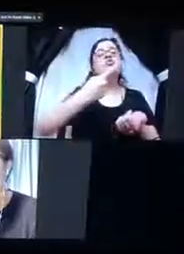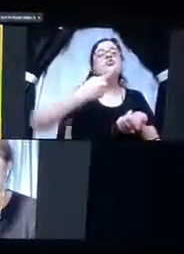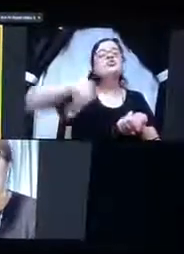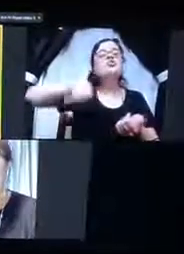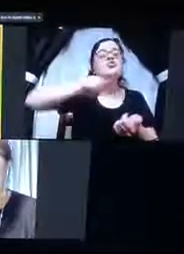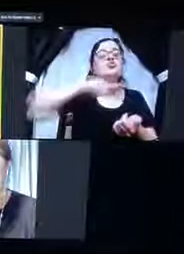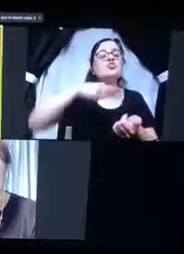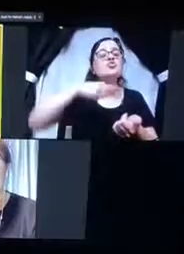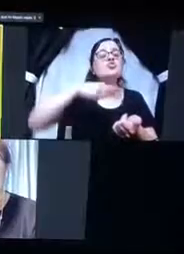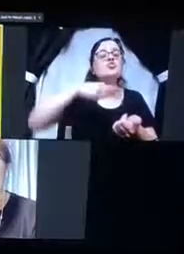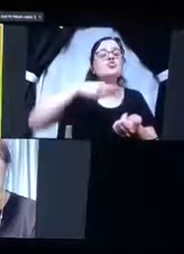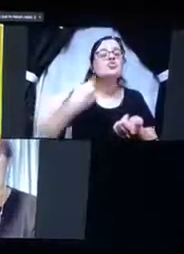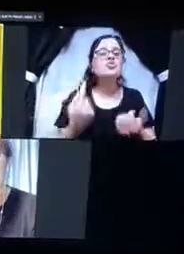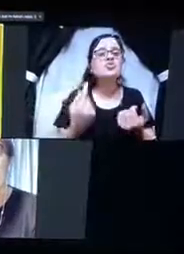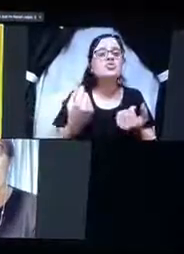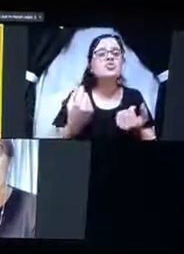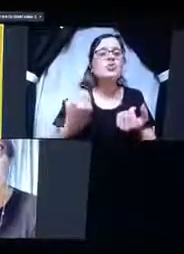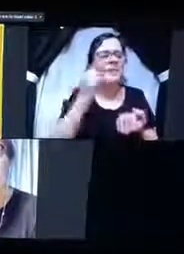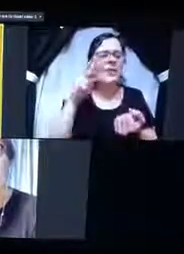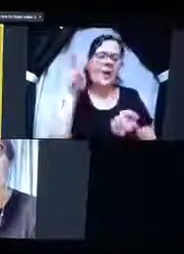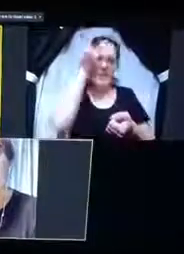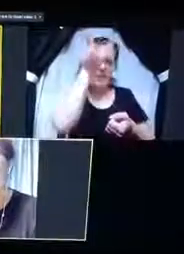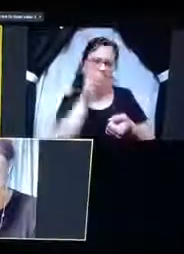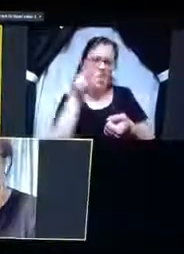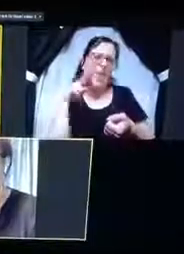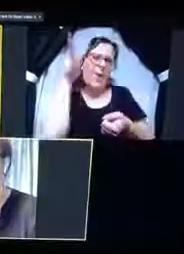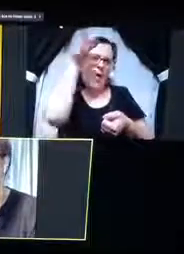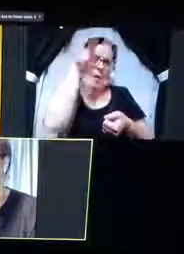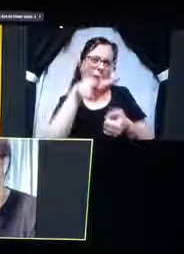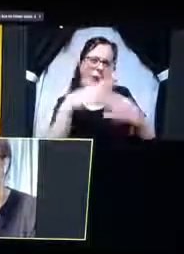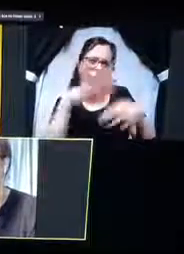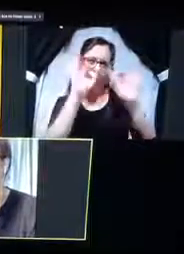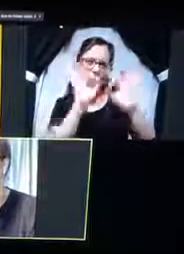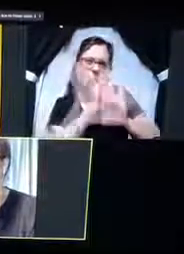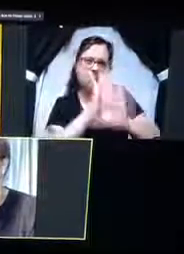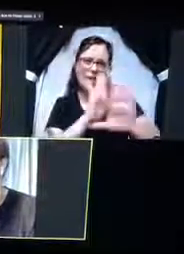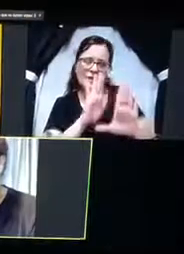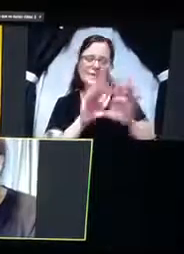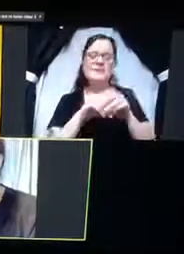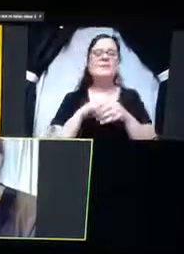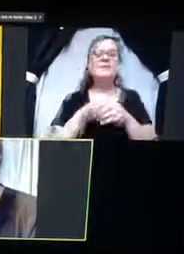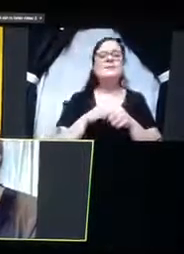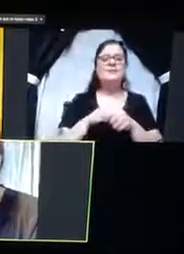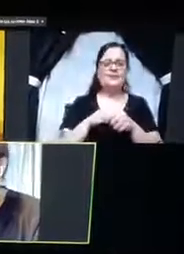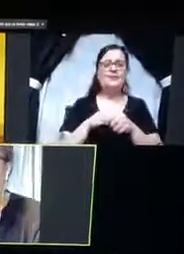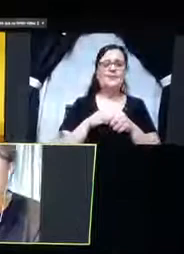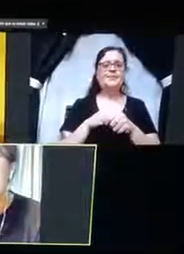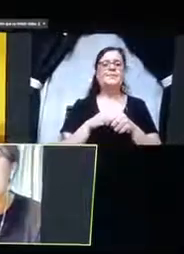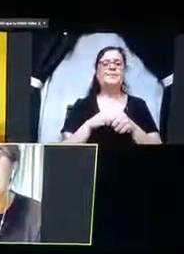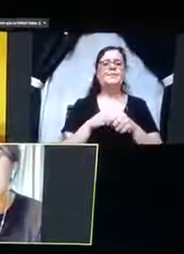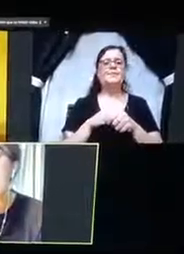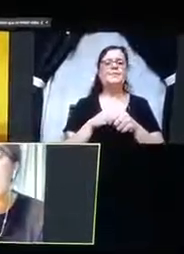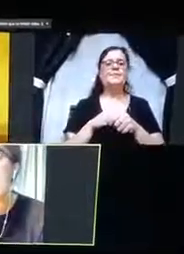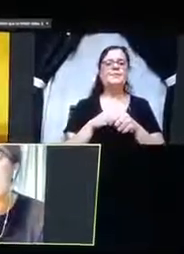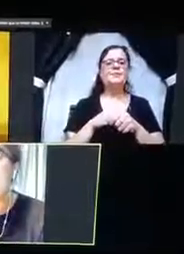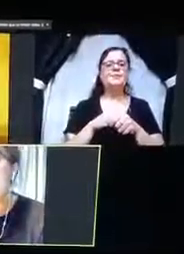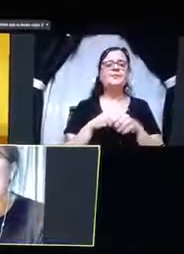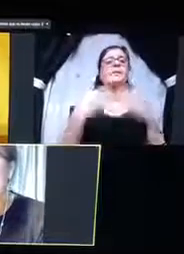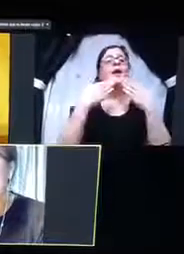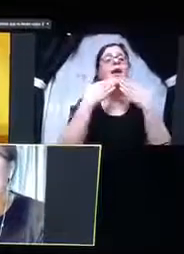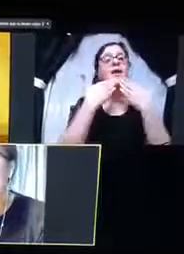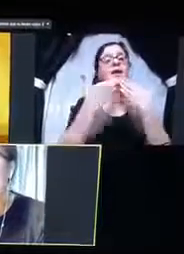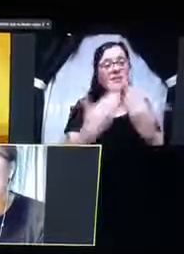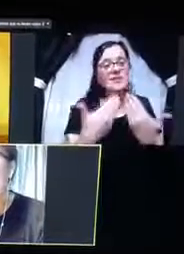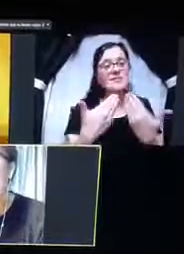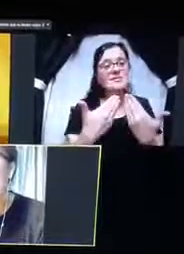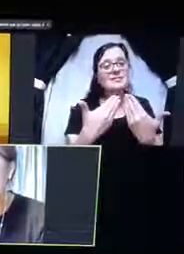aspectos y sus diferentes... Todos, sí. Bueno, acá, nos agradece por la charla, muchas